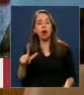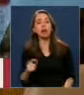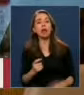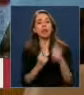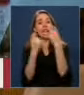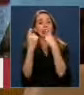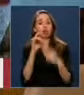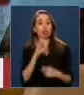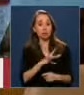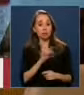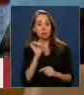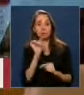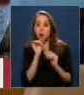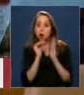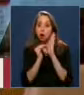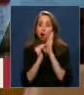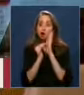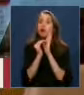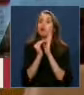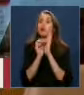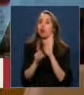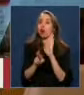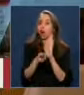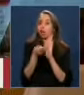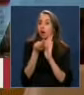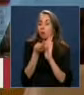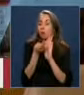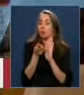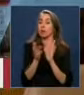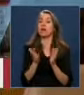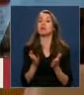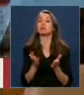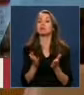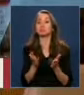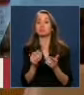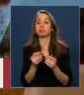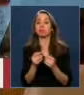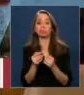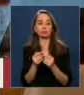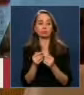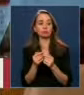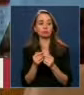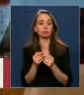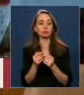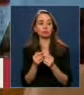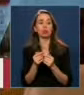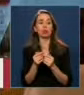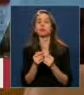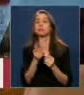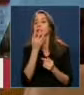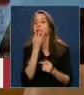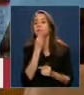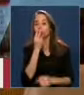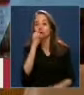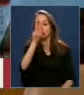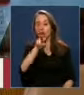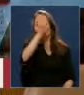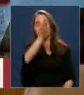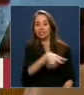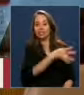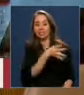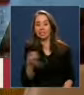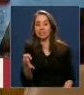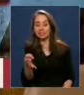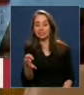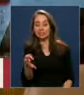comienza a mostrar sus primeros signos de recuperación, pero mientras eso sea solo bonito en una planilla Excel, tenemos